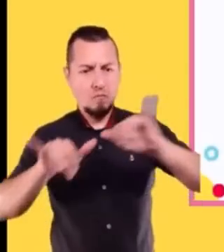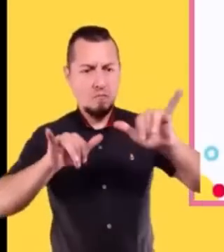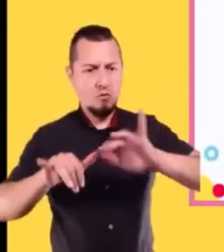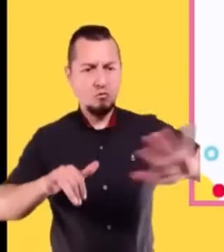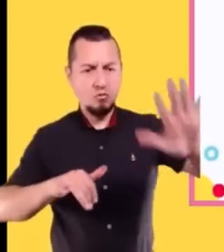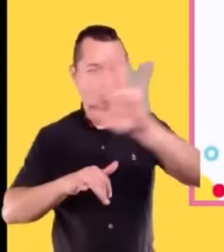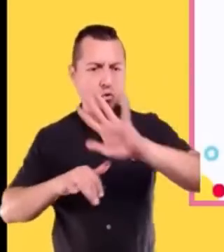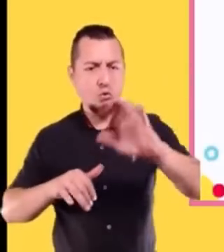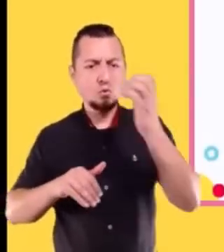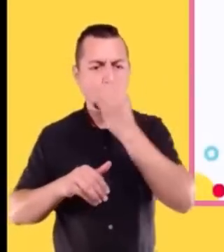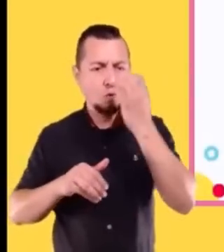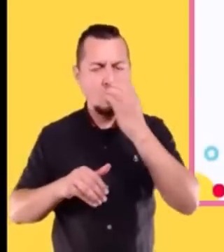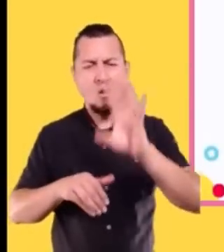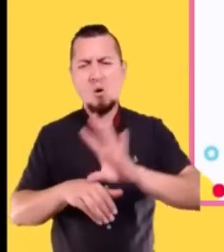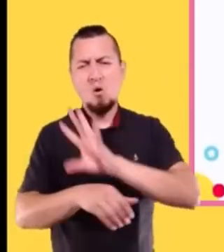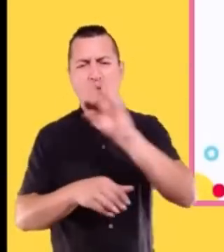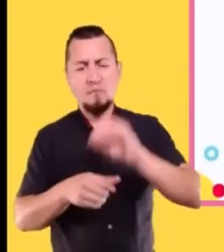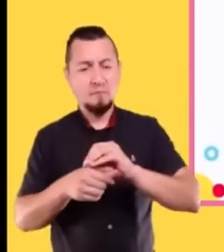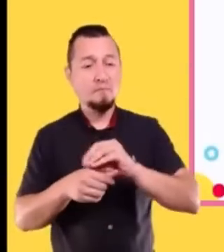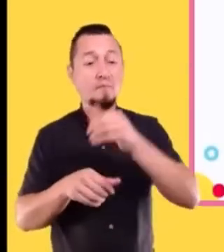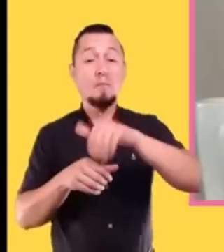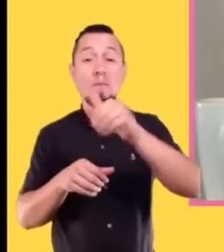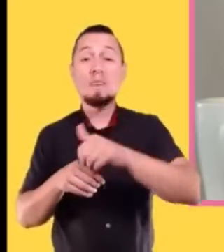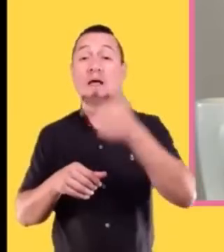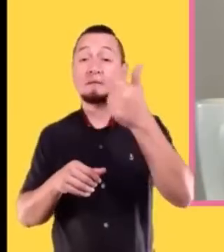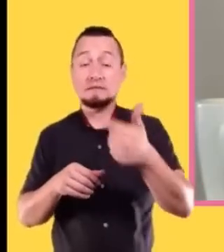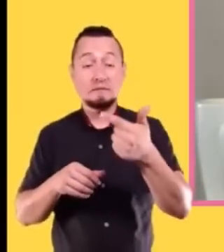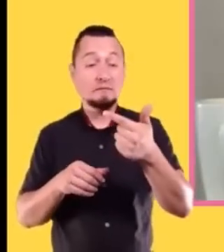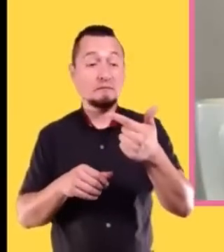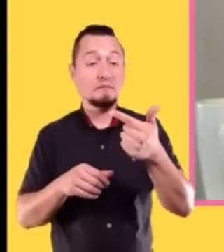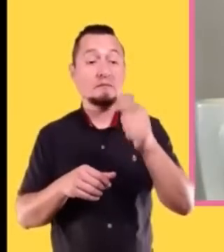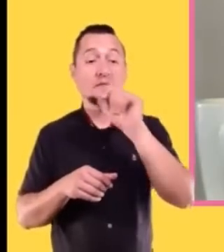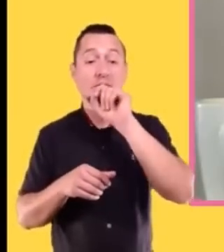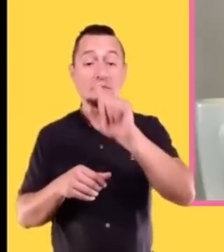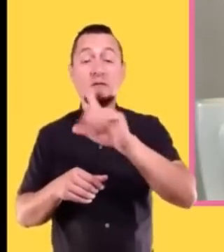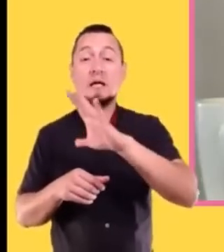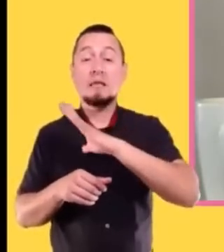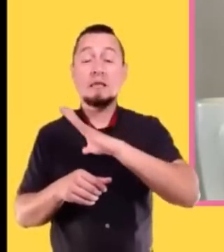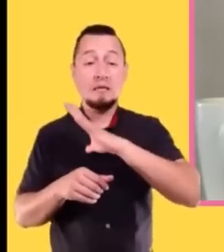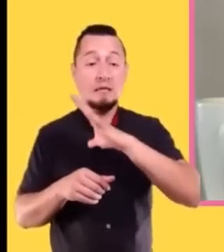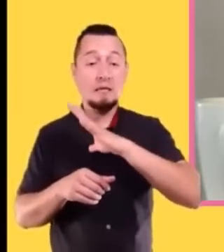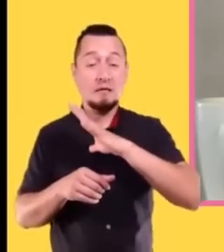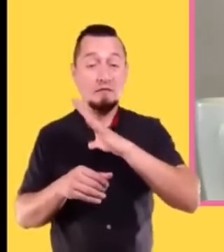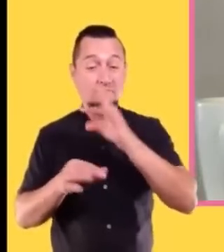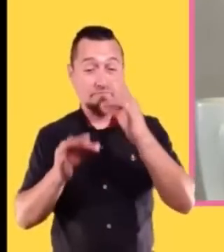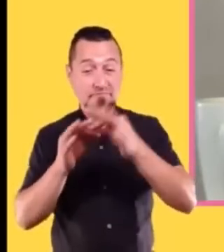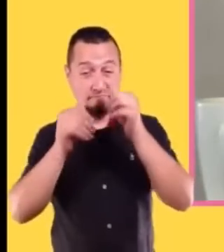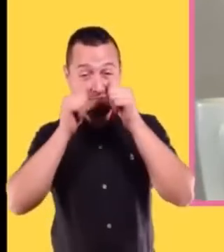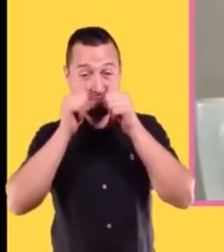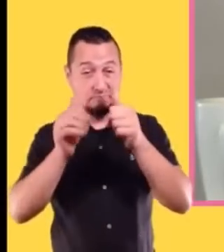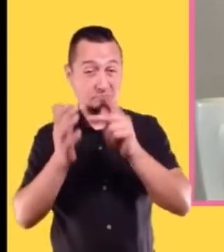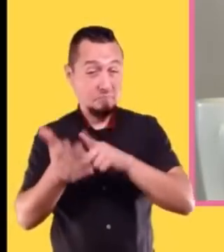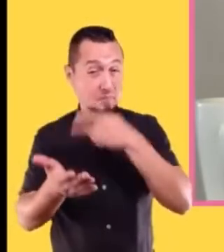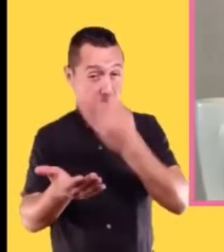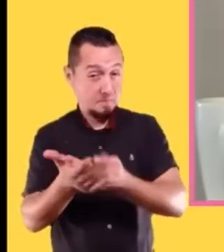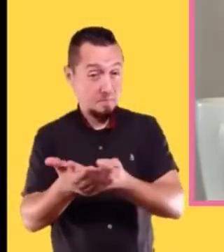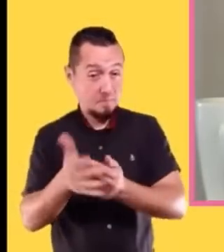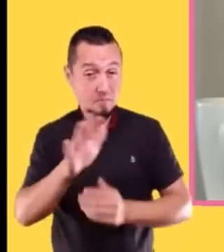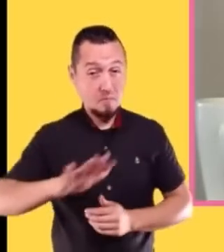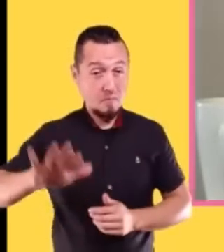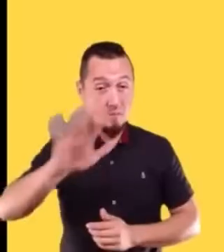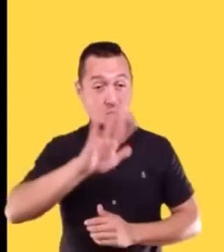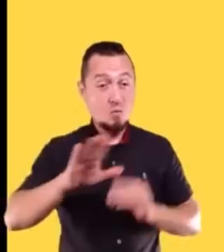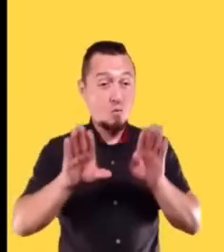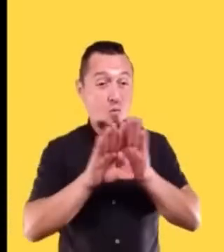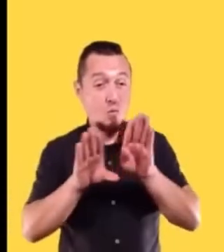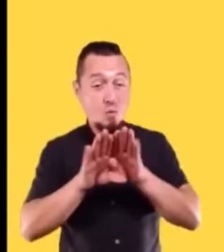escuelas. Punto número 7, Jalisco tiene en específico, ya presentamos las distintas herramientas que